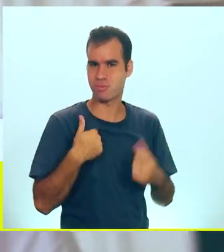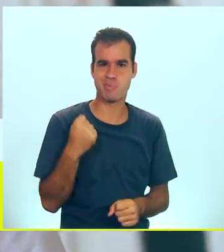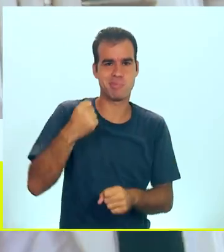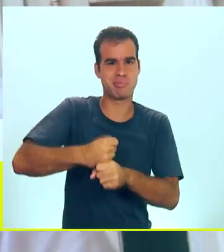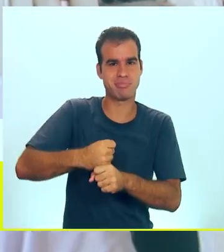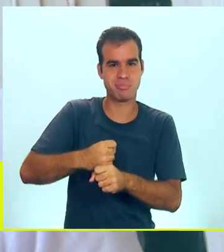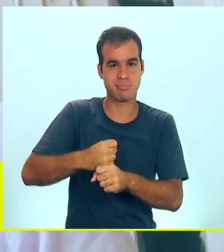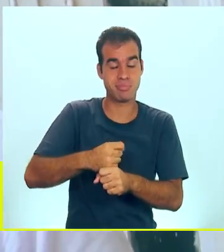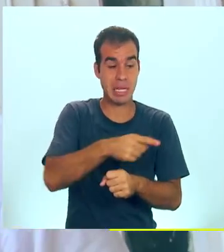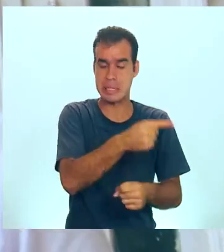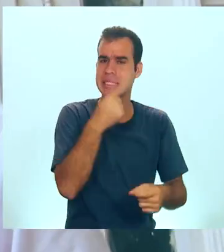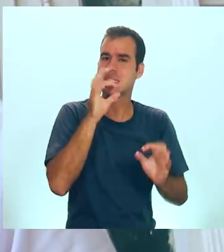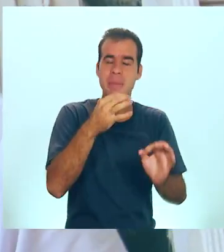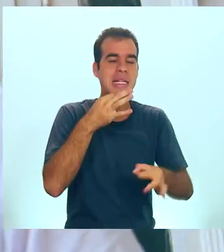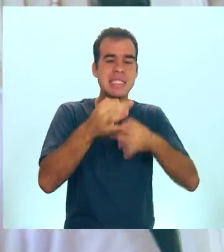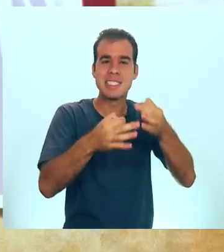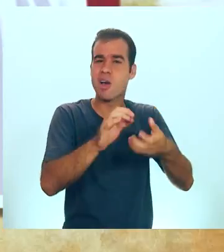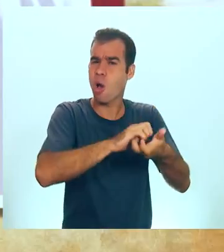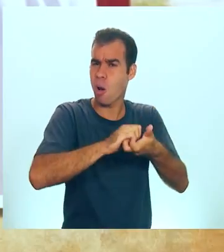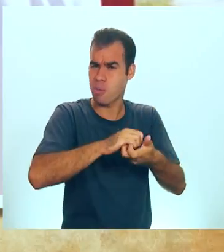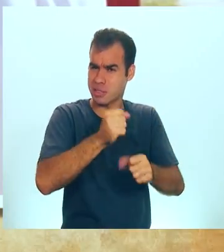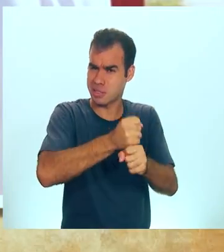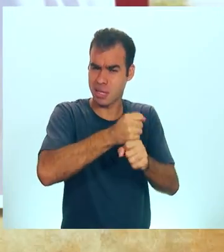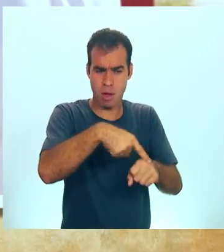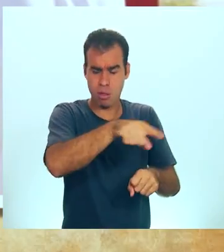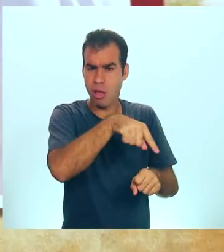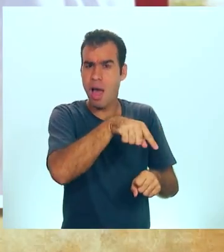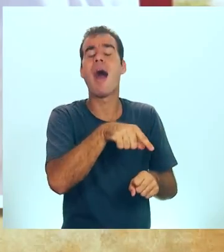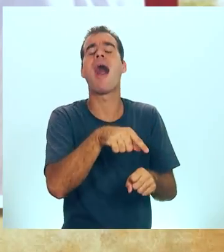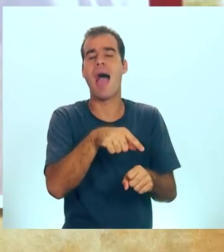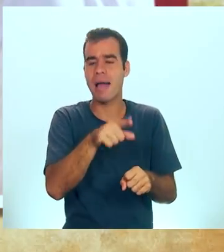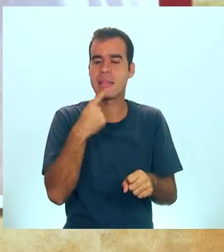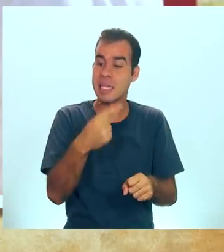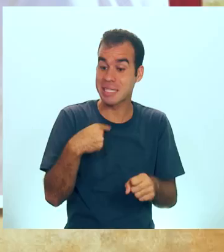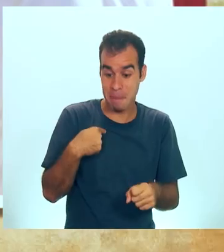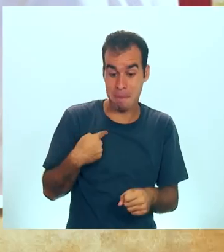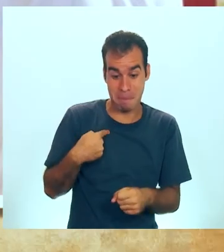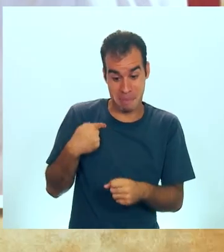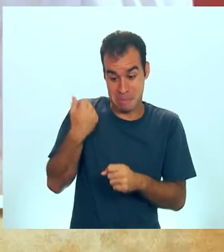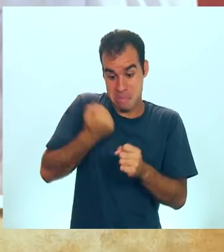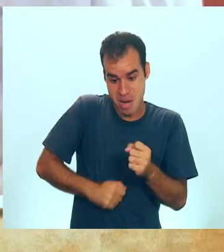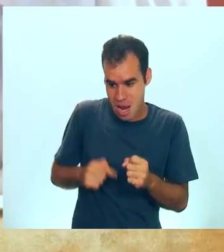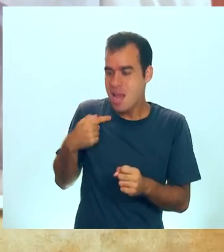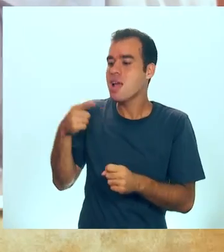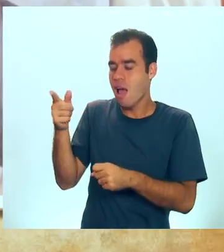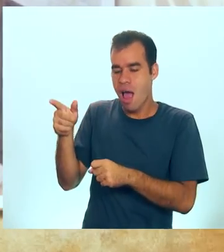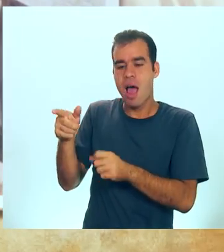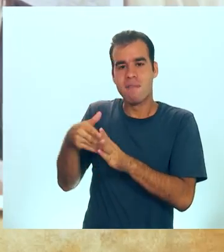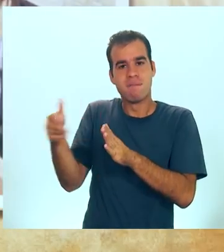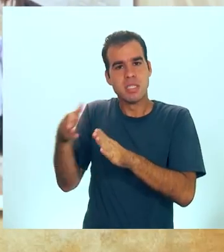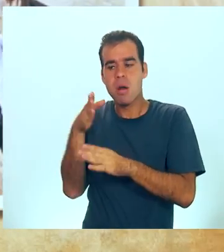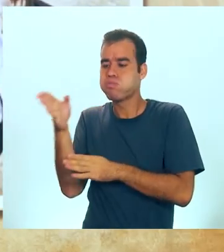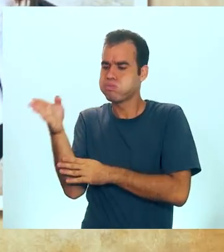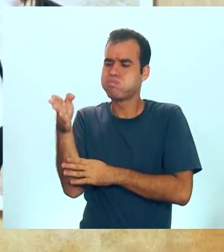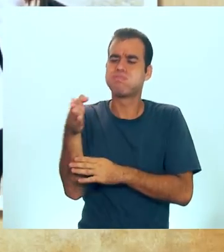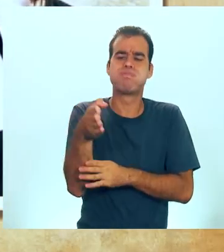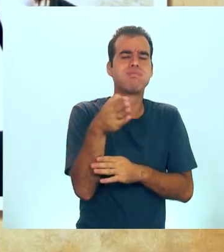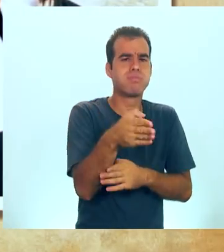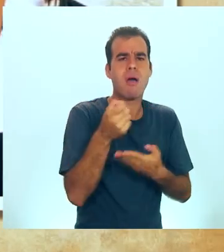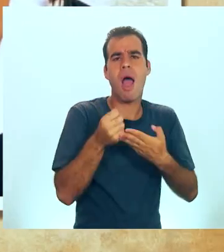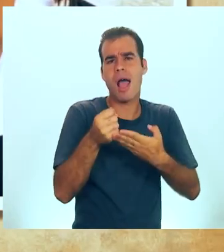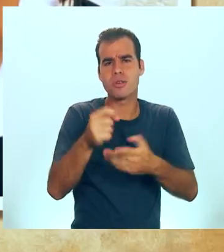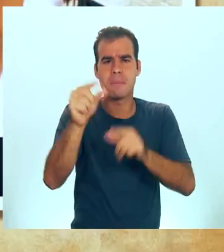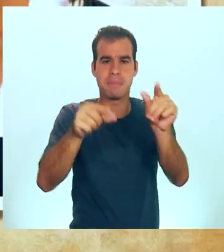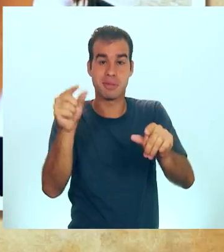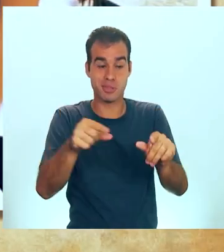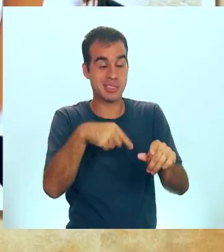le comentan que su hija, junto con las vecinas del barrio, hemos realizado las pesquisas, hemos apoyado. Mi mamá se siente muy, muy